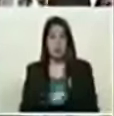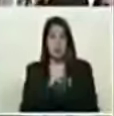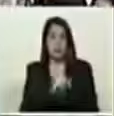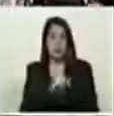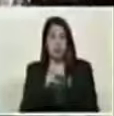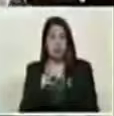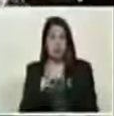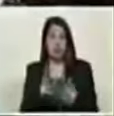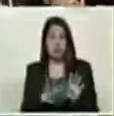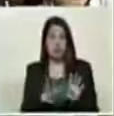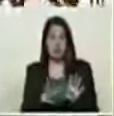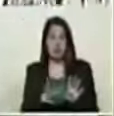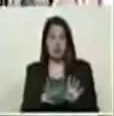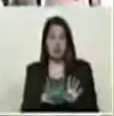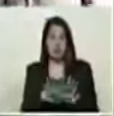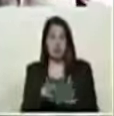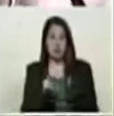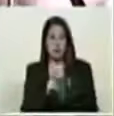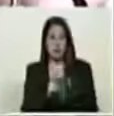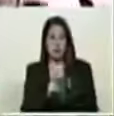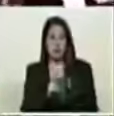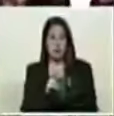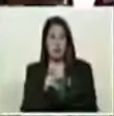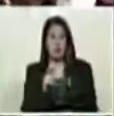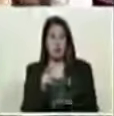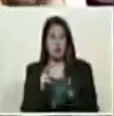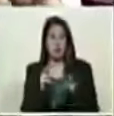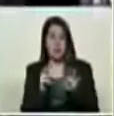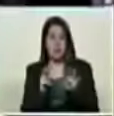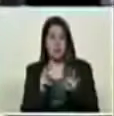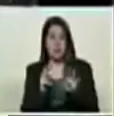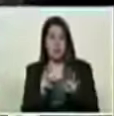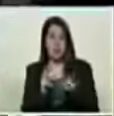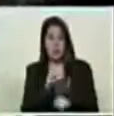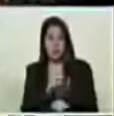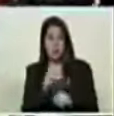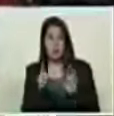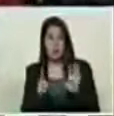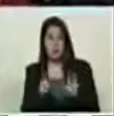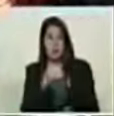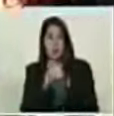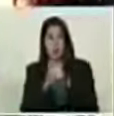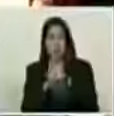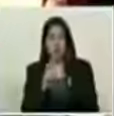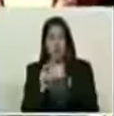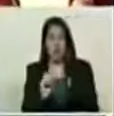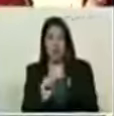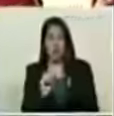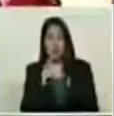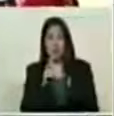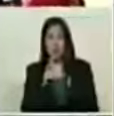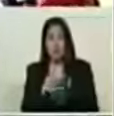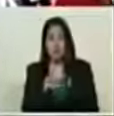18, 19, 20 y 21.